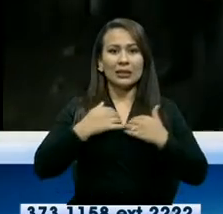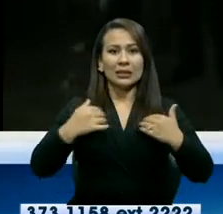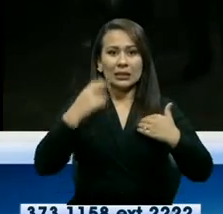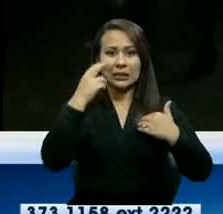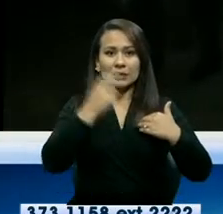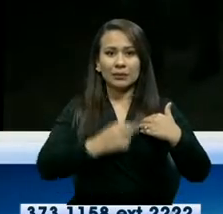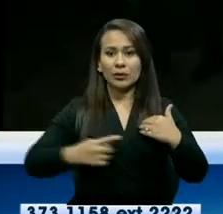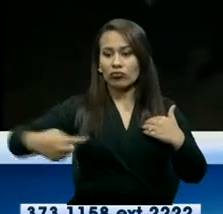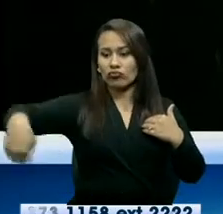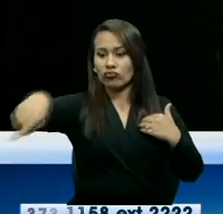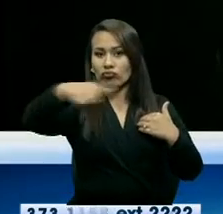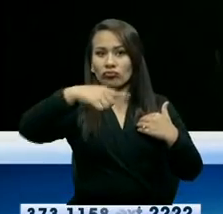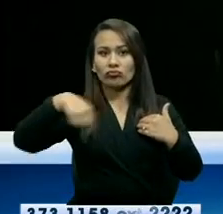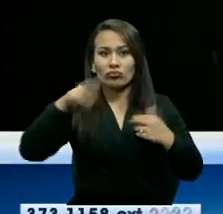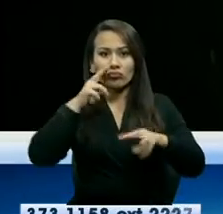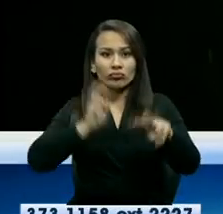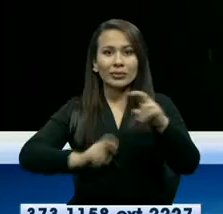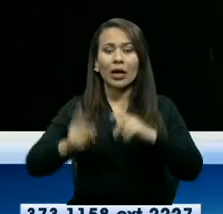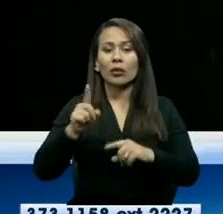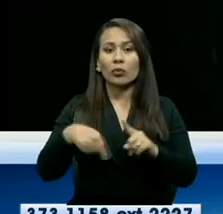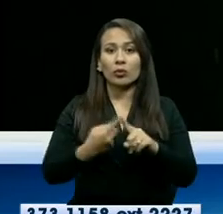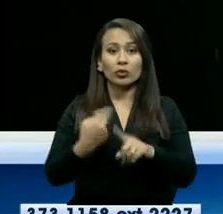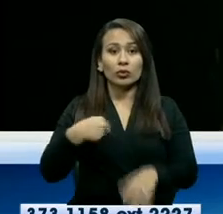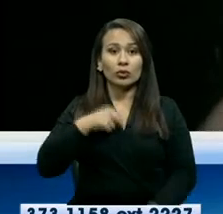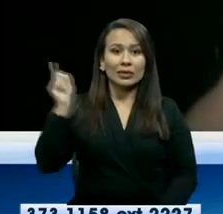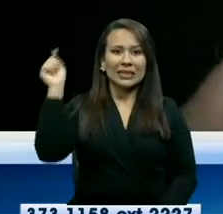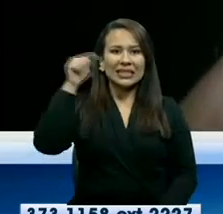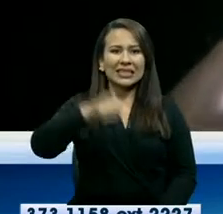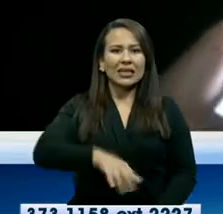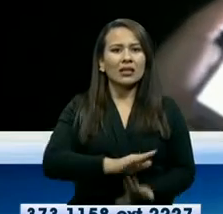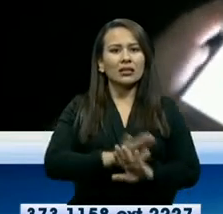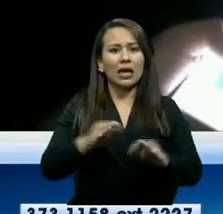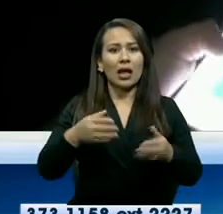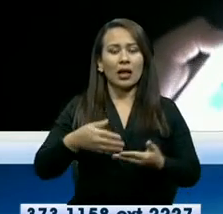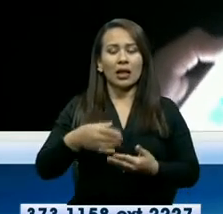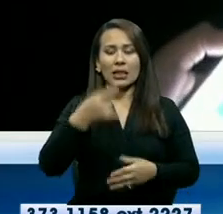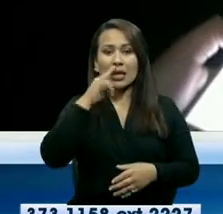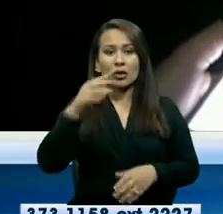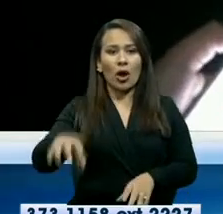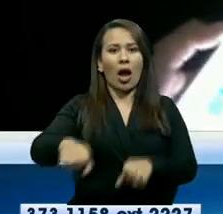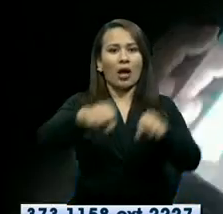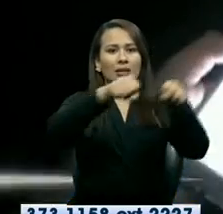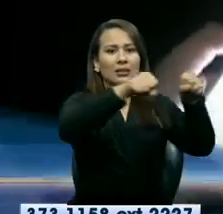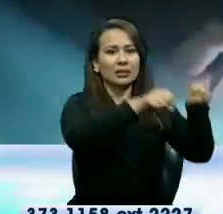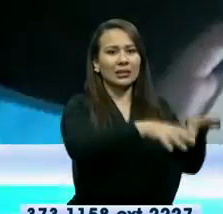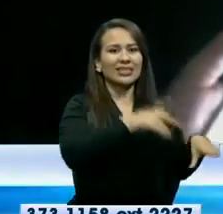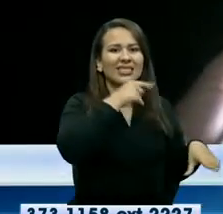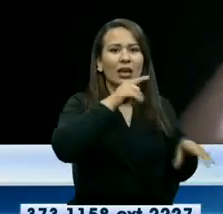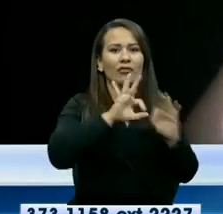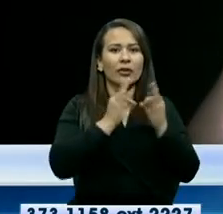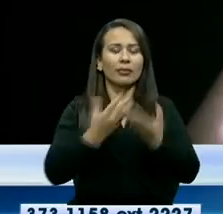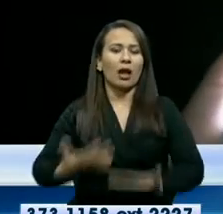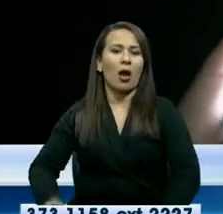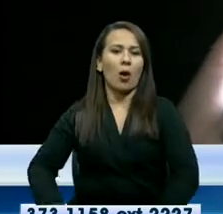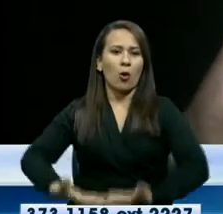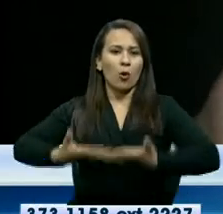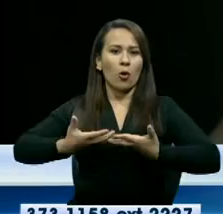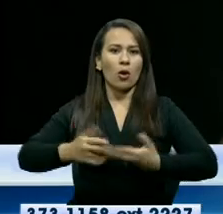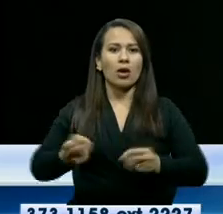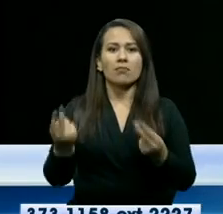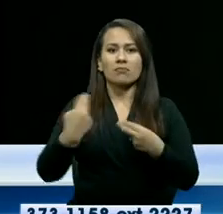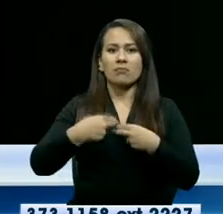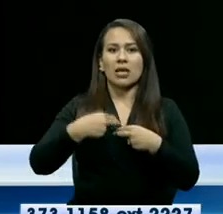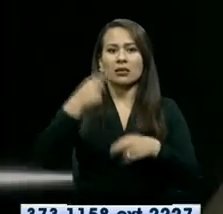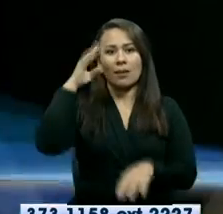pericias necesarias. Ya cuando llegamos a tal punto, ya el cuerpo ya estaba afuera, rescatado por los familiares y miembros policiales de